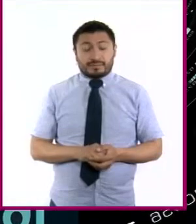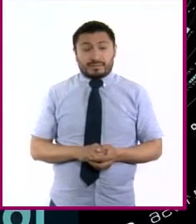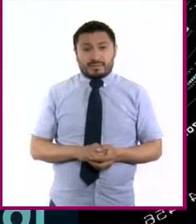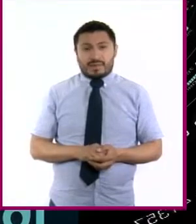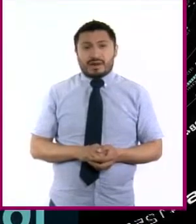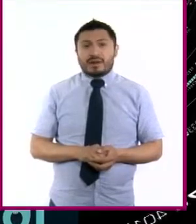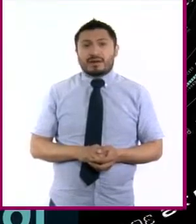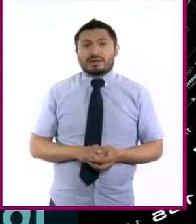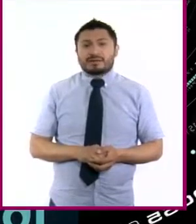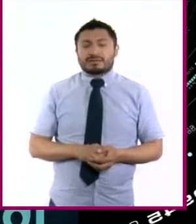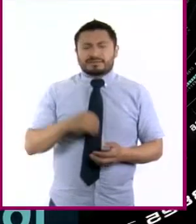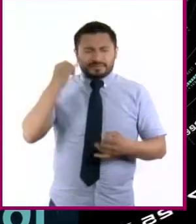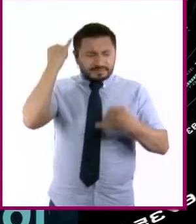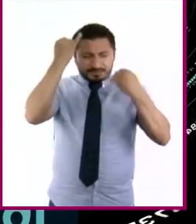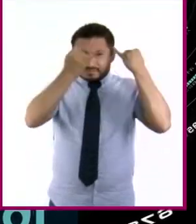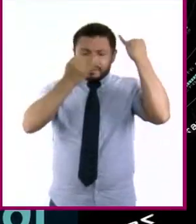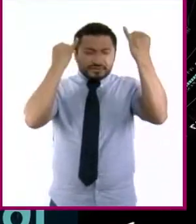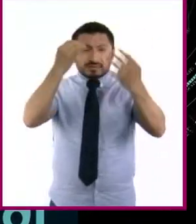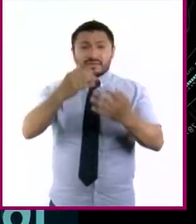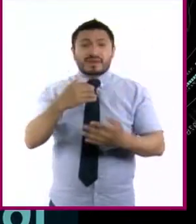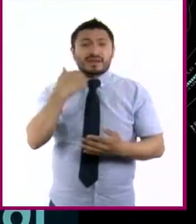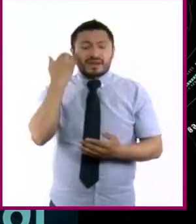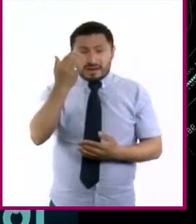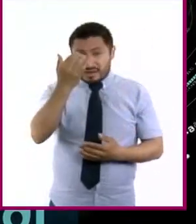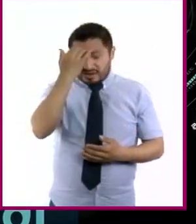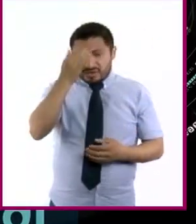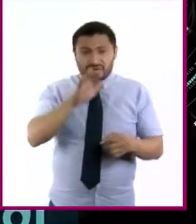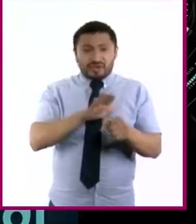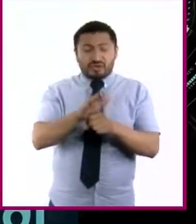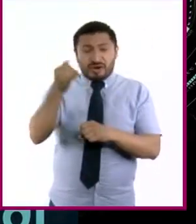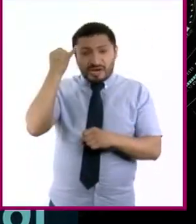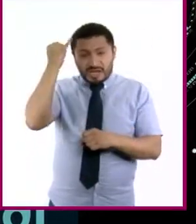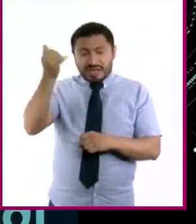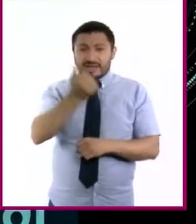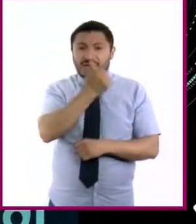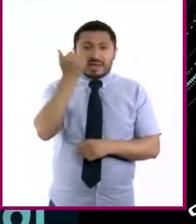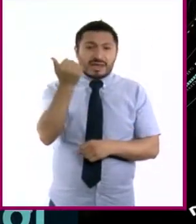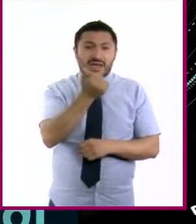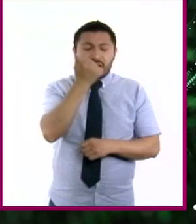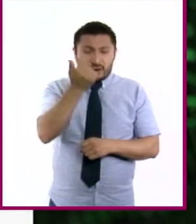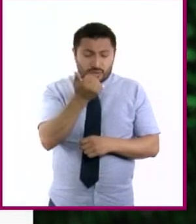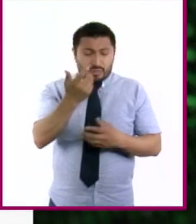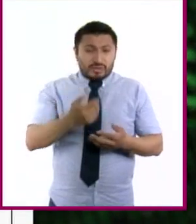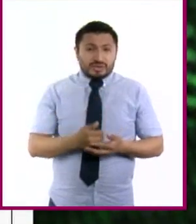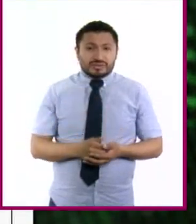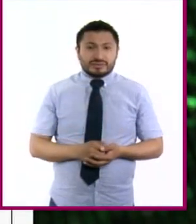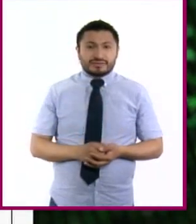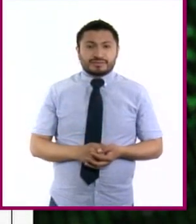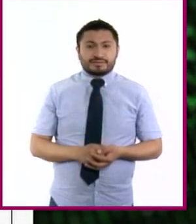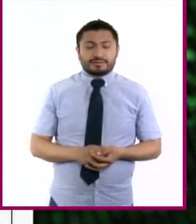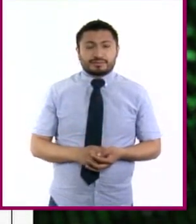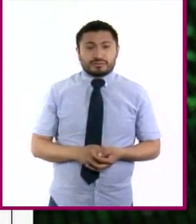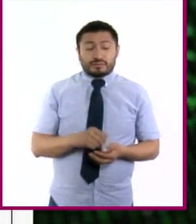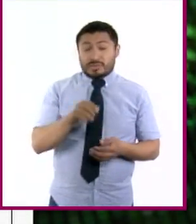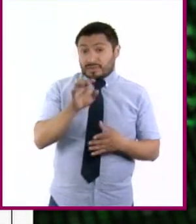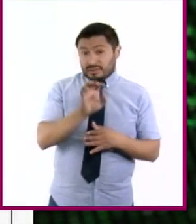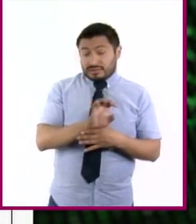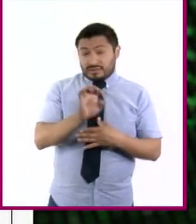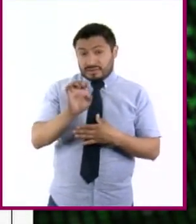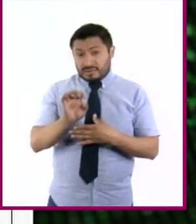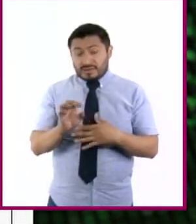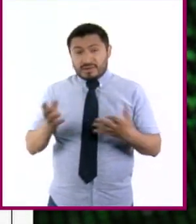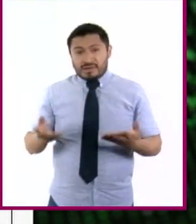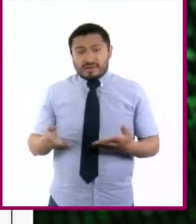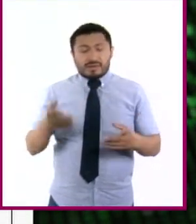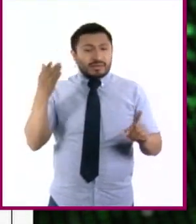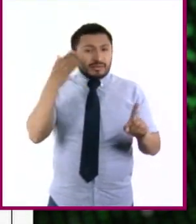Imaginemos que yo quiero conocer la percepción de mis alumnos y alumnas al final del semestre de mi materia. Por lo tanto, el objetivo